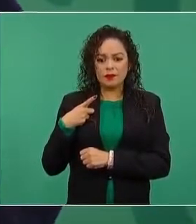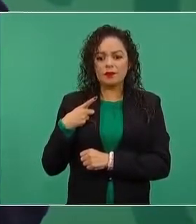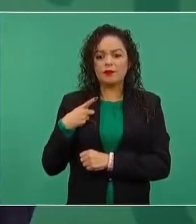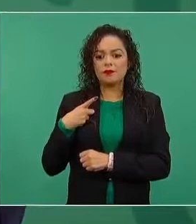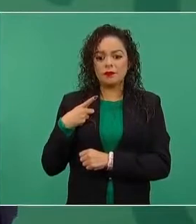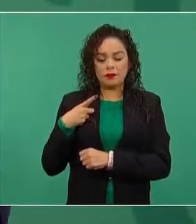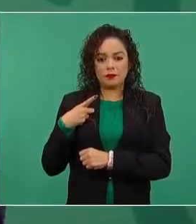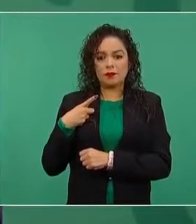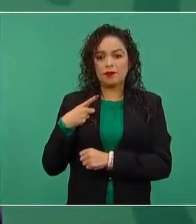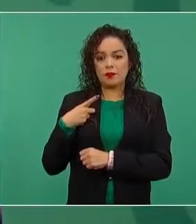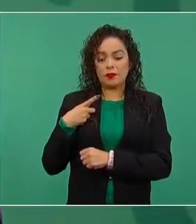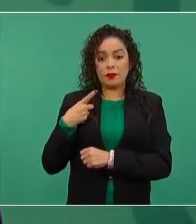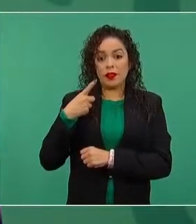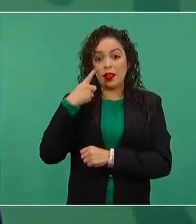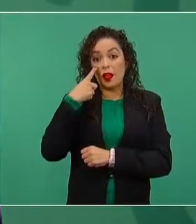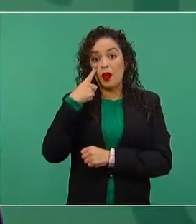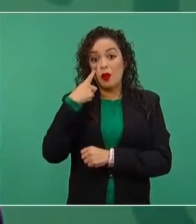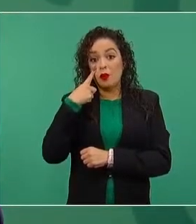estar atentos